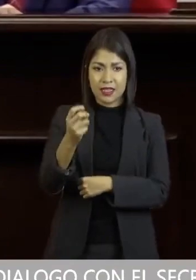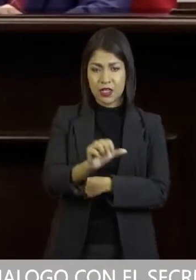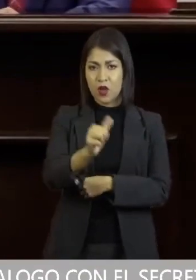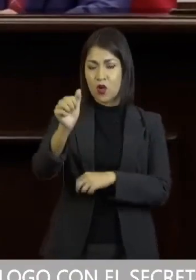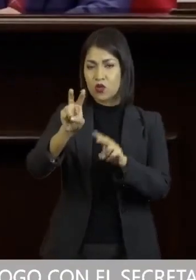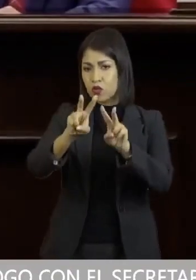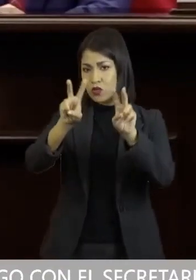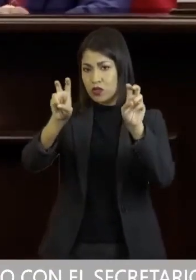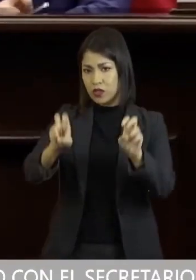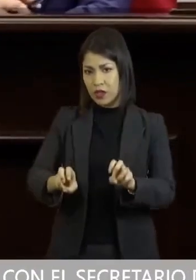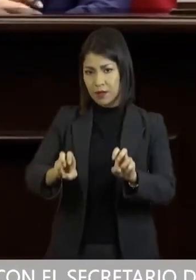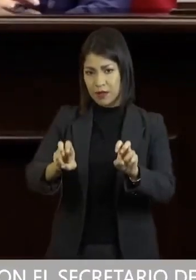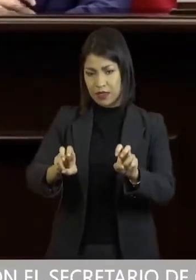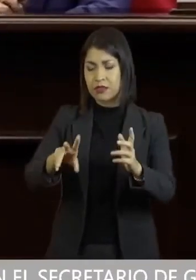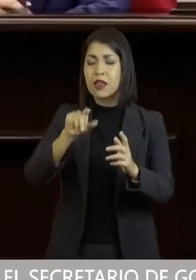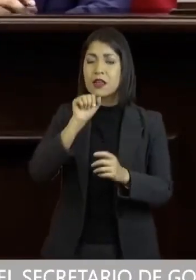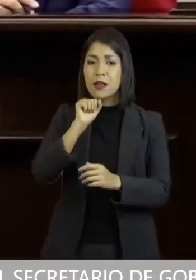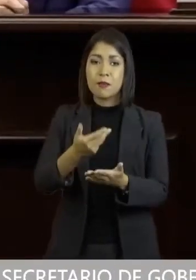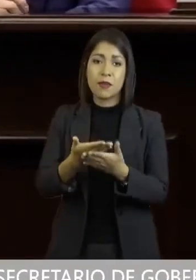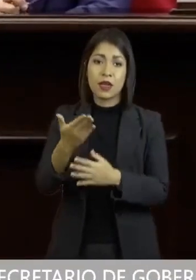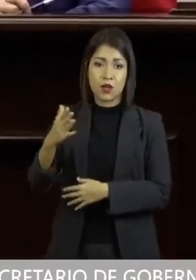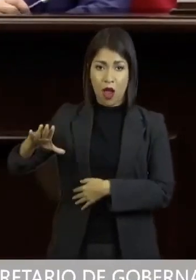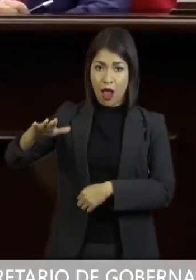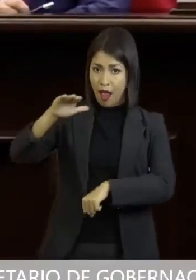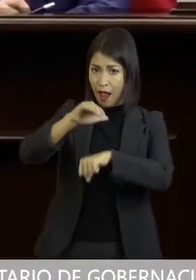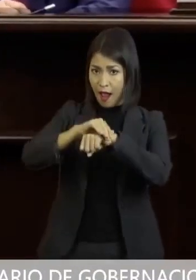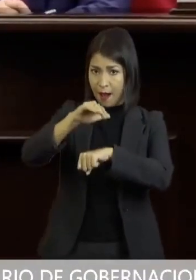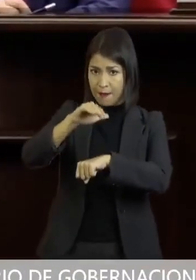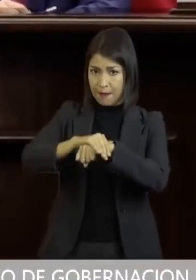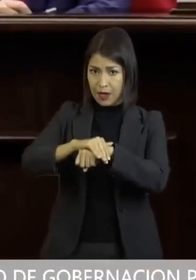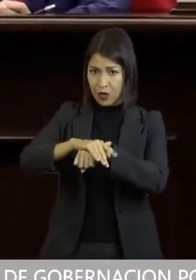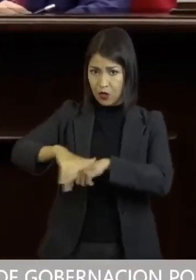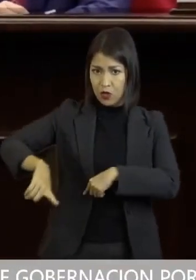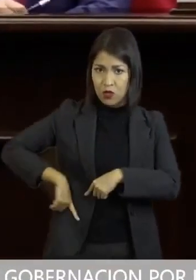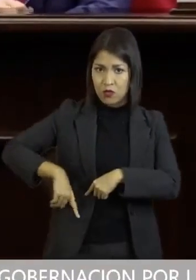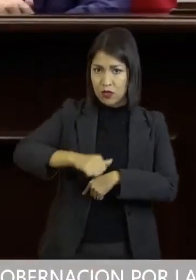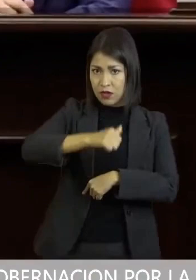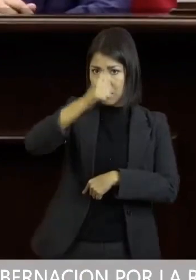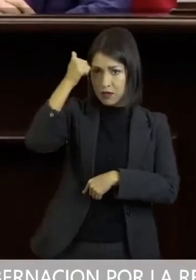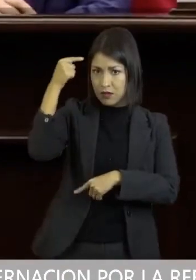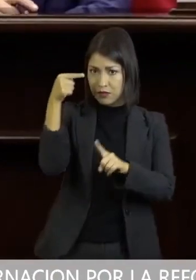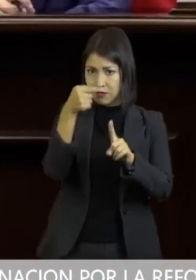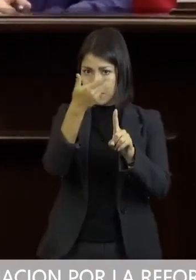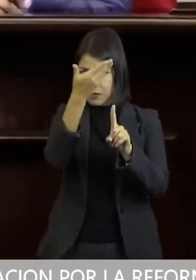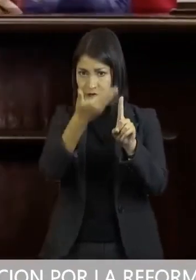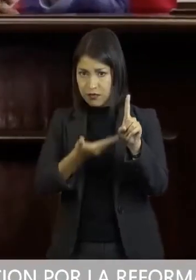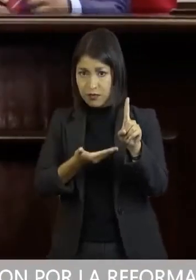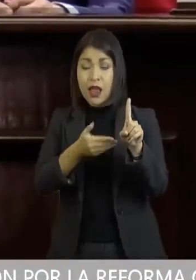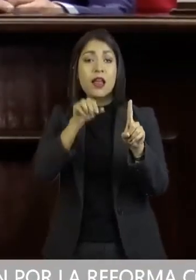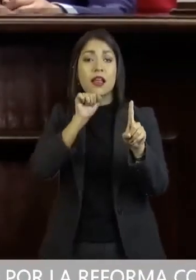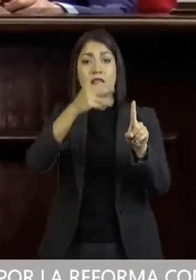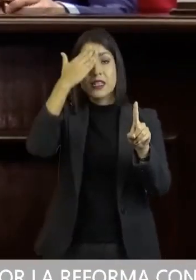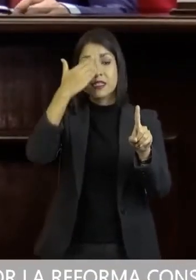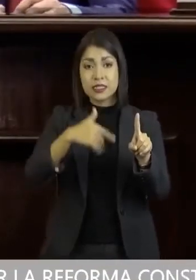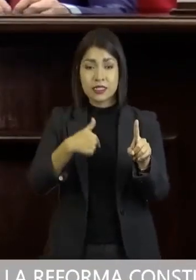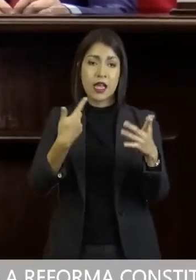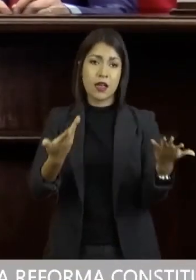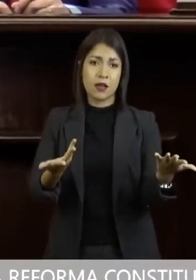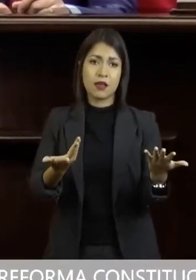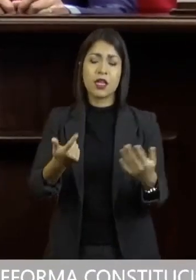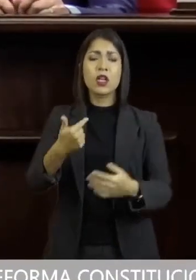vida pública, Alfredo, nuestro amigo, nuestro hermano gobernador constitucional del Estado, sabe que cuenta con